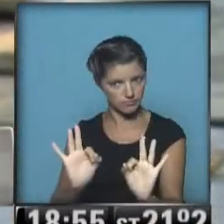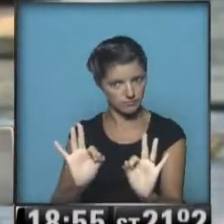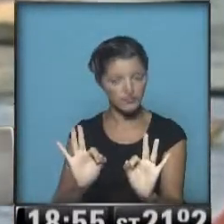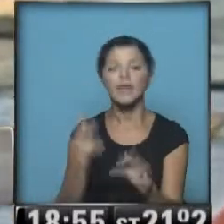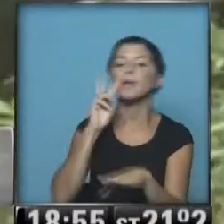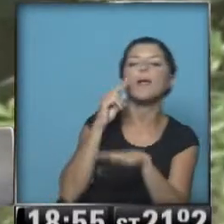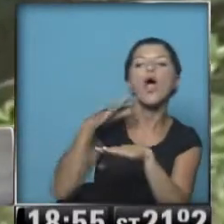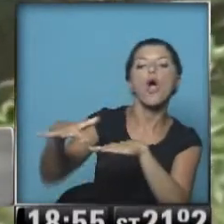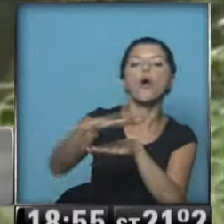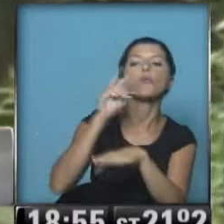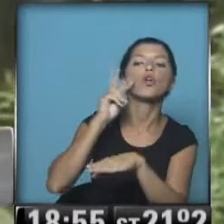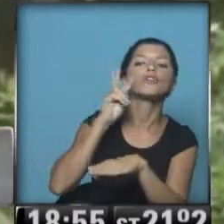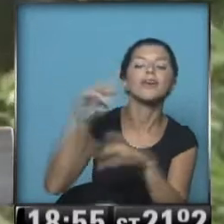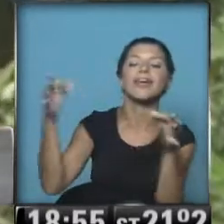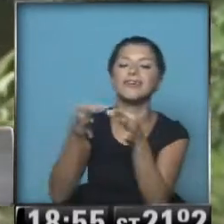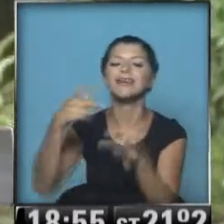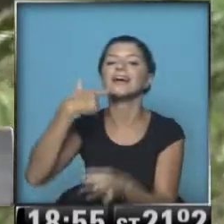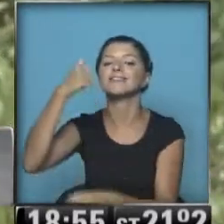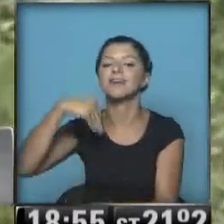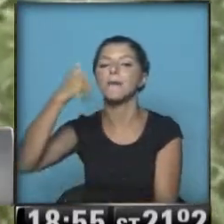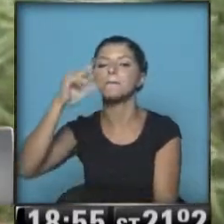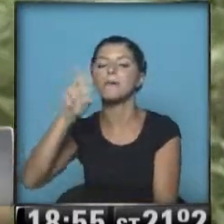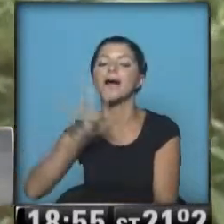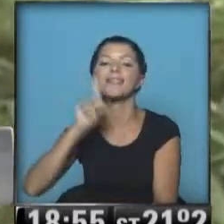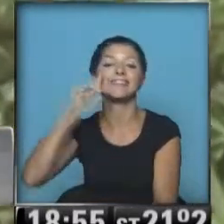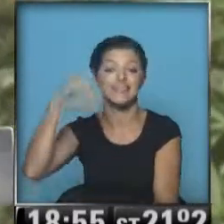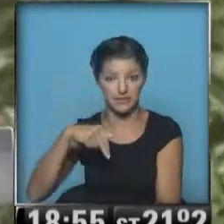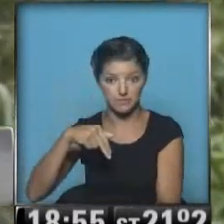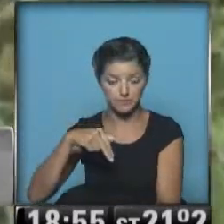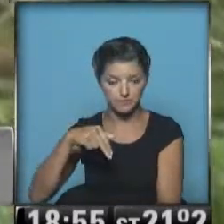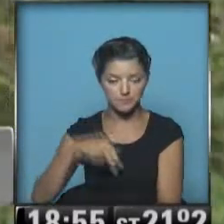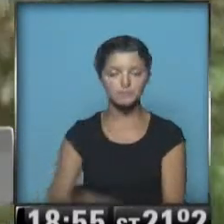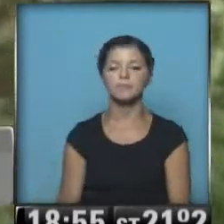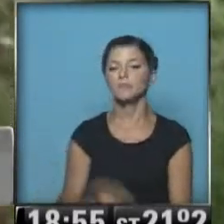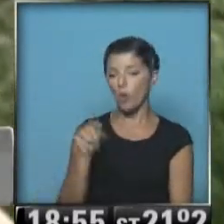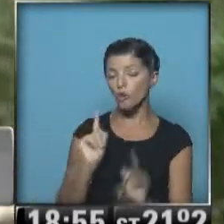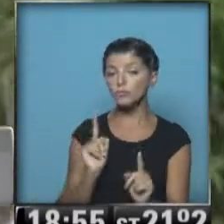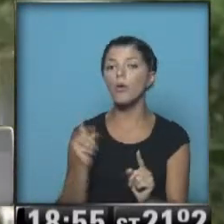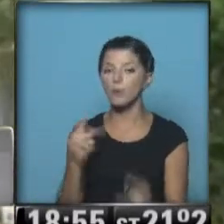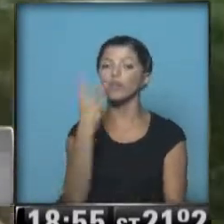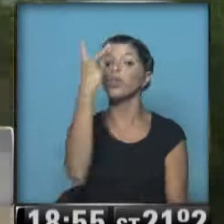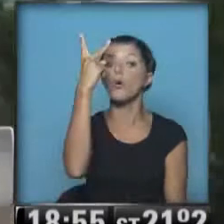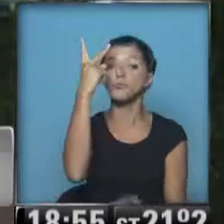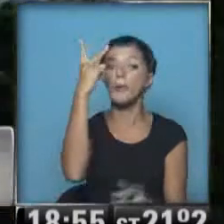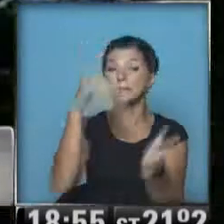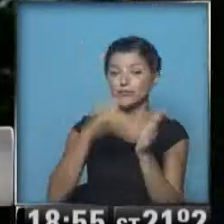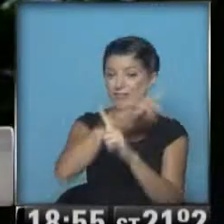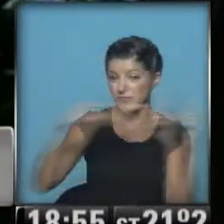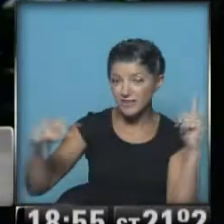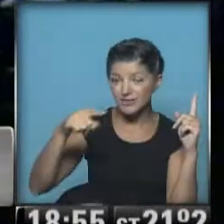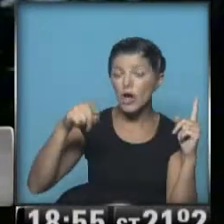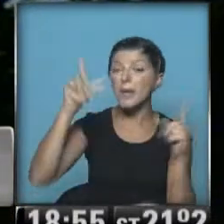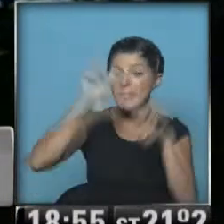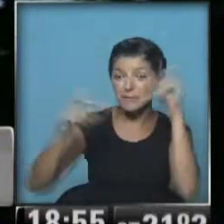isla San Martín, es un balcón muy lindo, vamos a poder estar recibiendo 2.5 millones de visitantes, que este era el